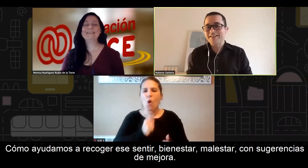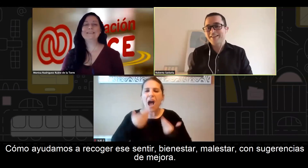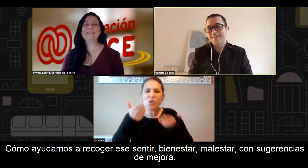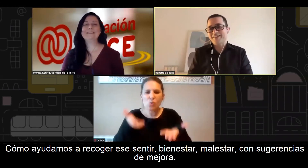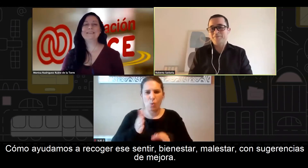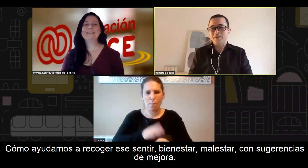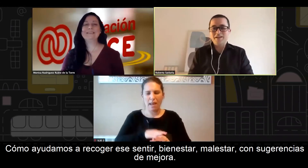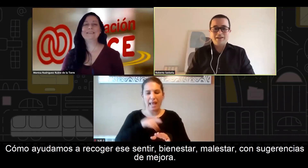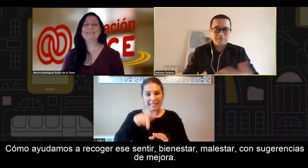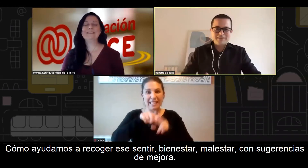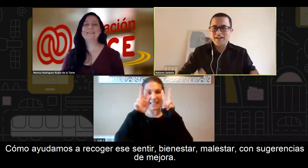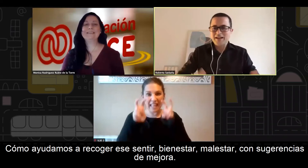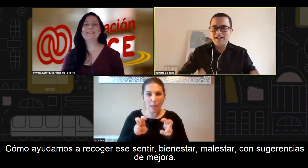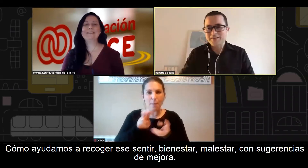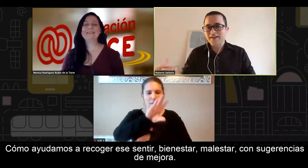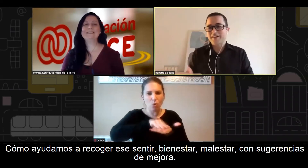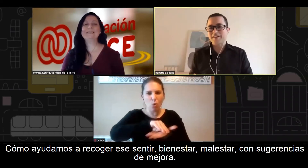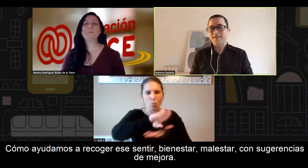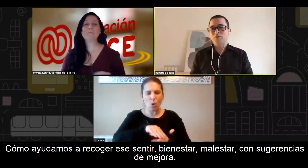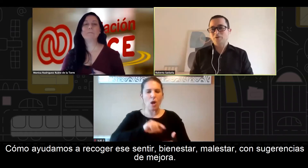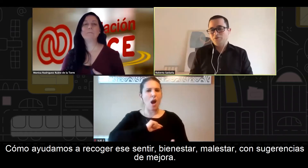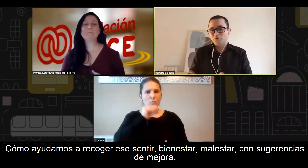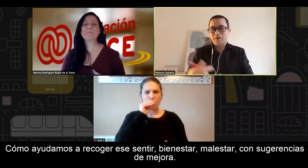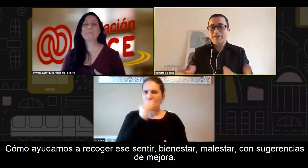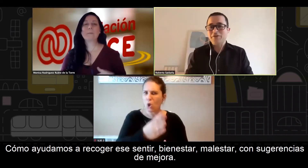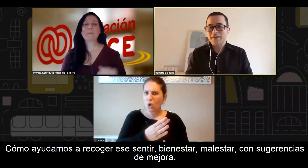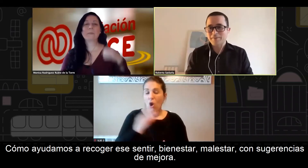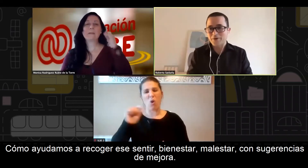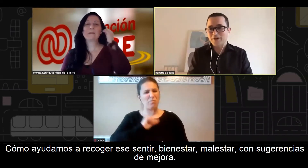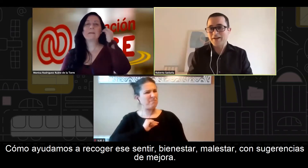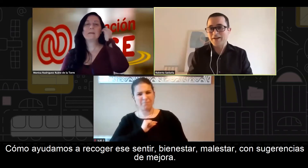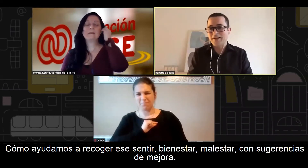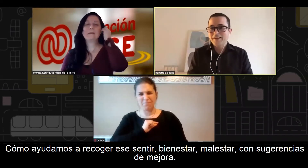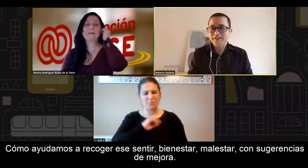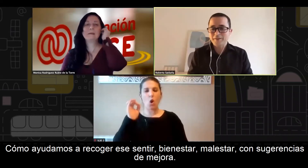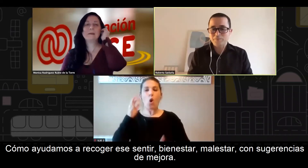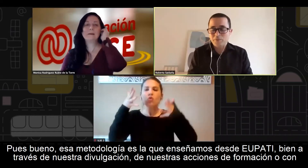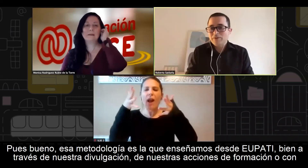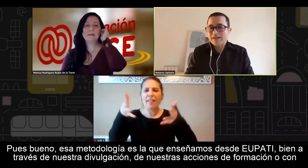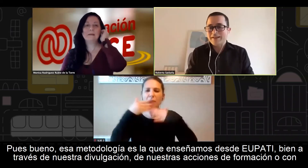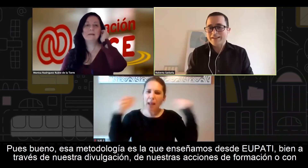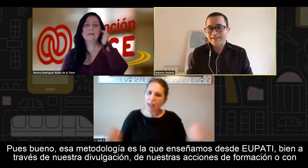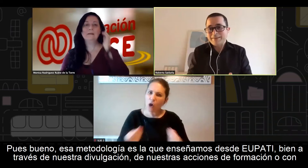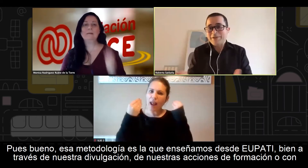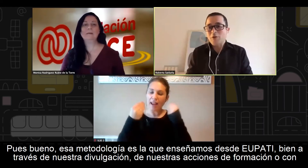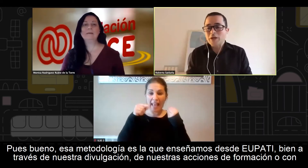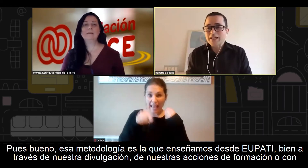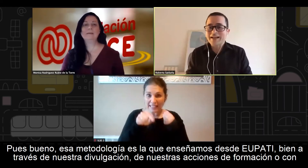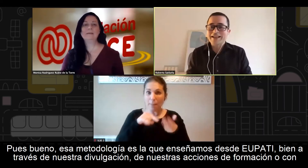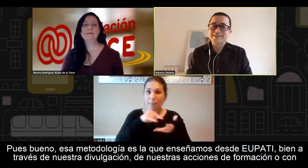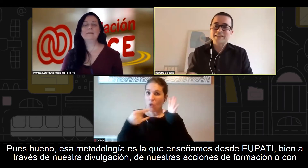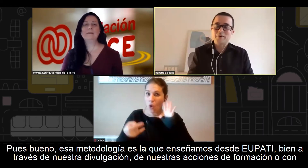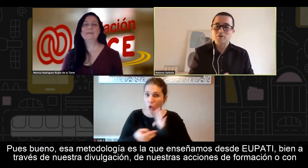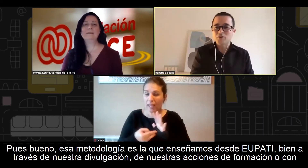sentir, bienestar, malestar, con sus sugerencias de mejora? Pues bueno, esa metodología es la